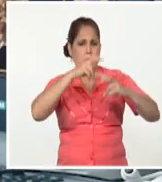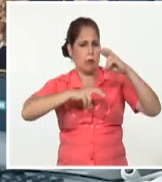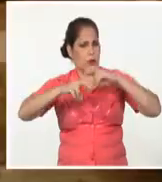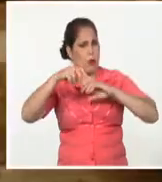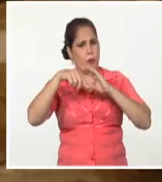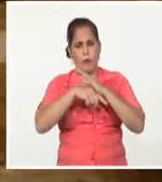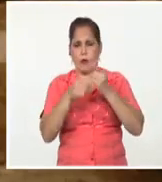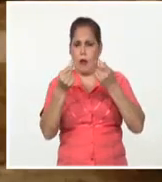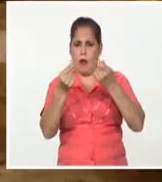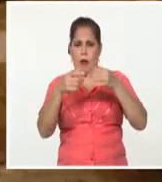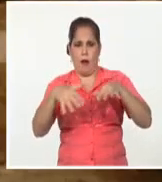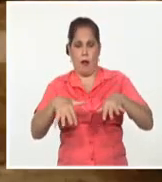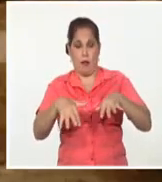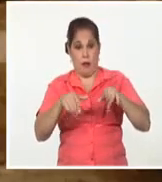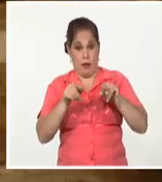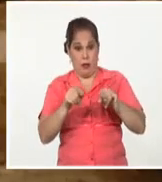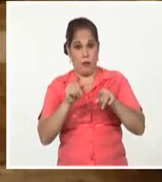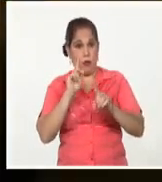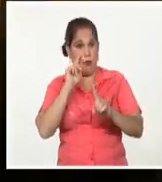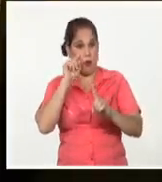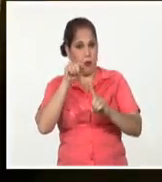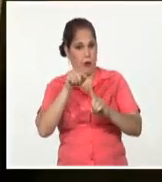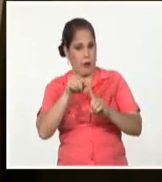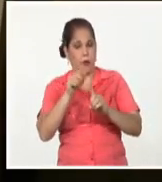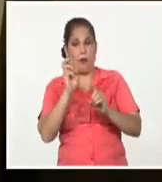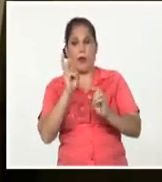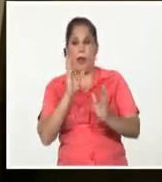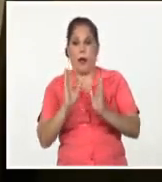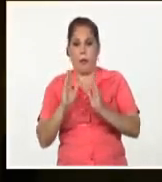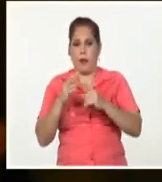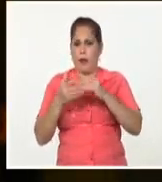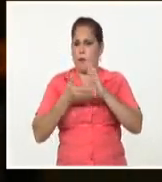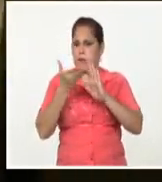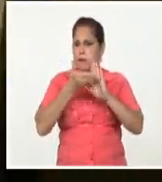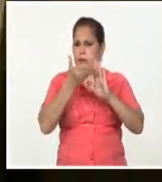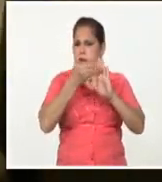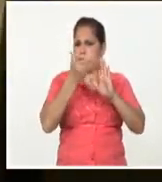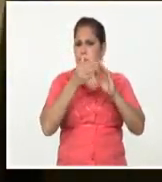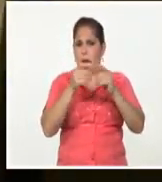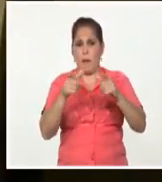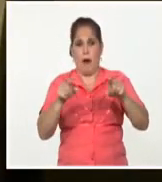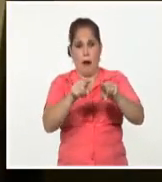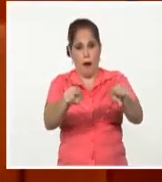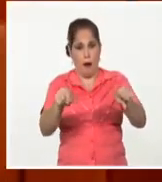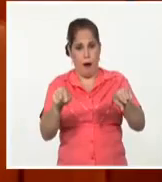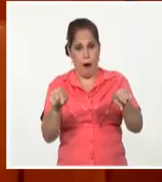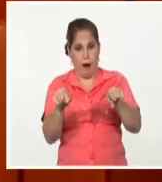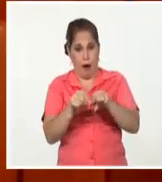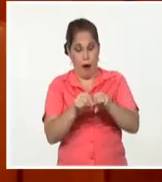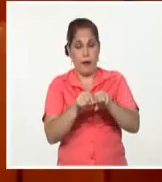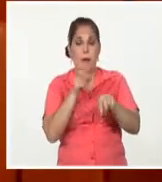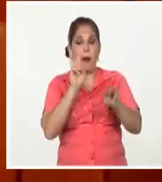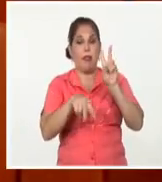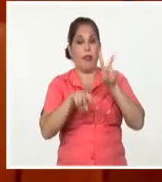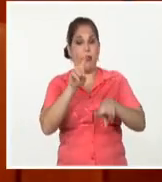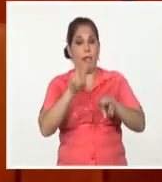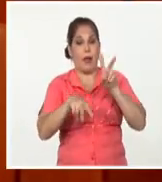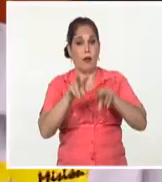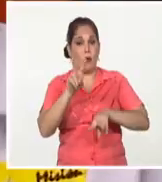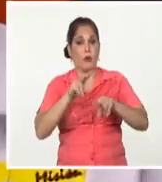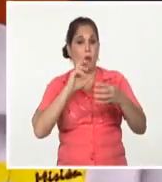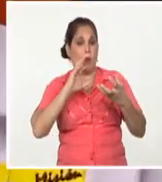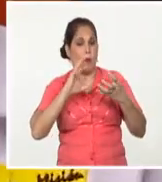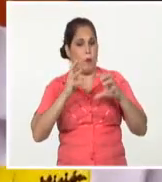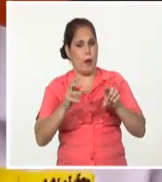forma gratuita. Como parte de su tercera fase de remodelación, se amplían las áreas del centro de diagnóstico de alta